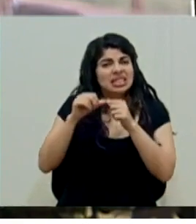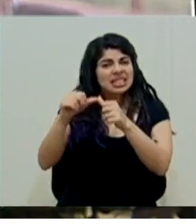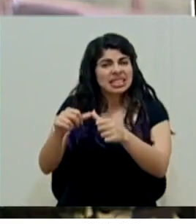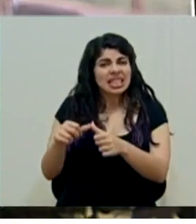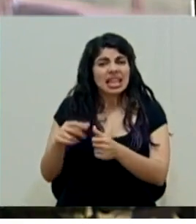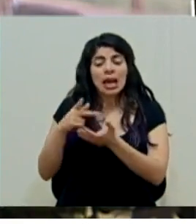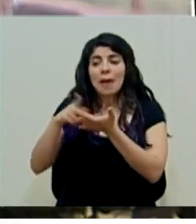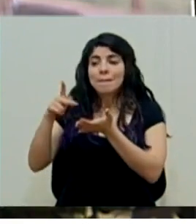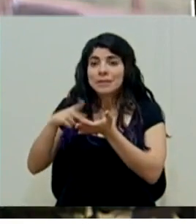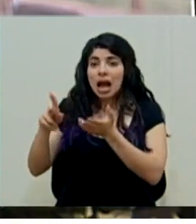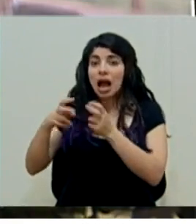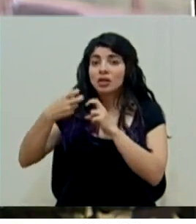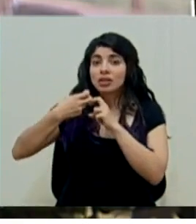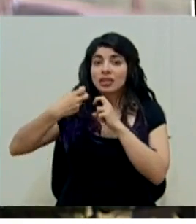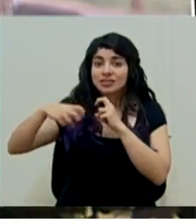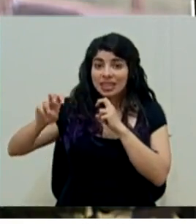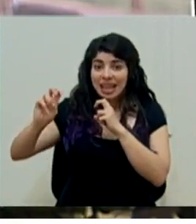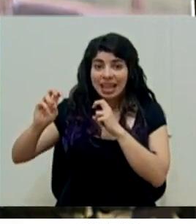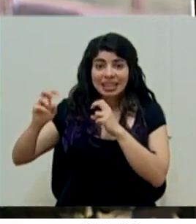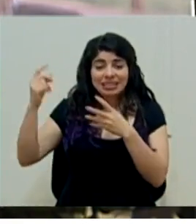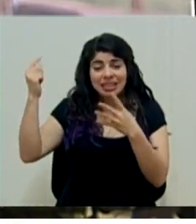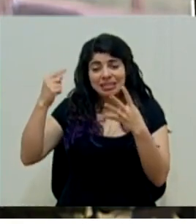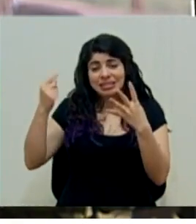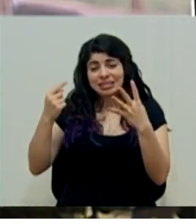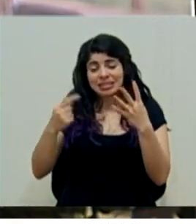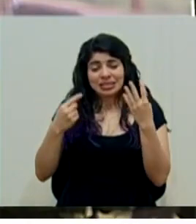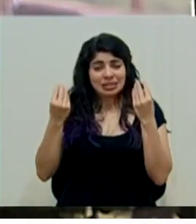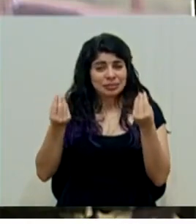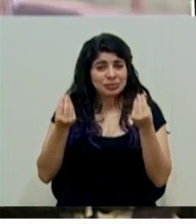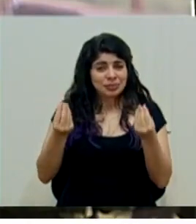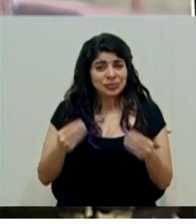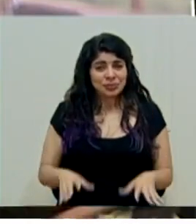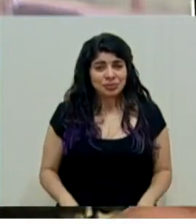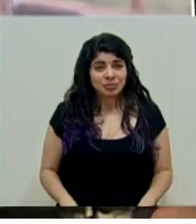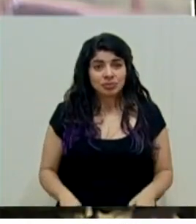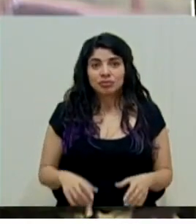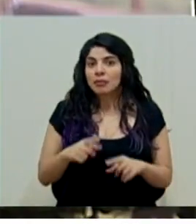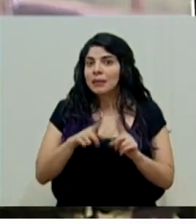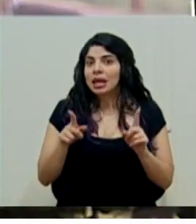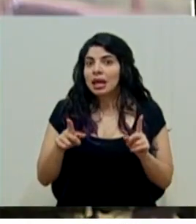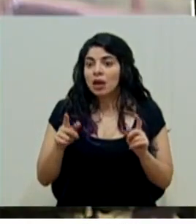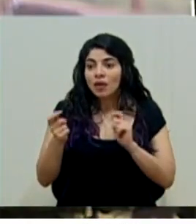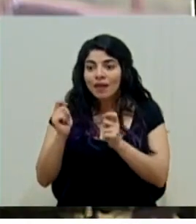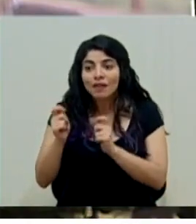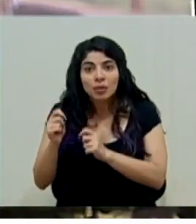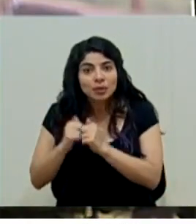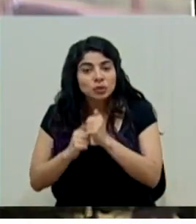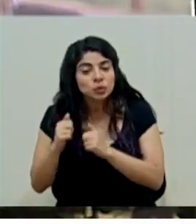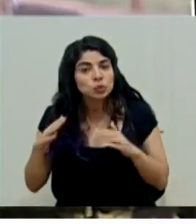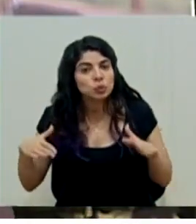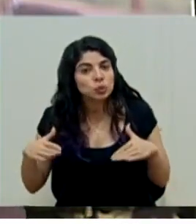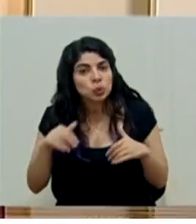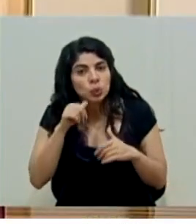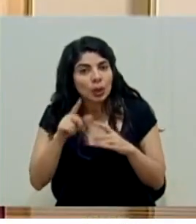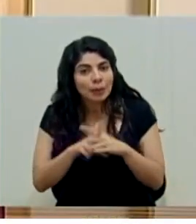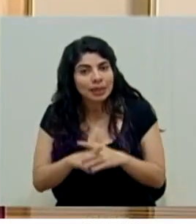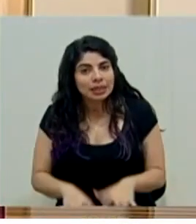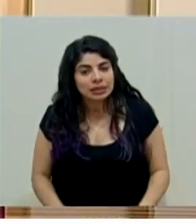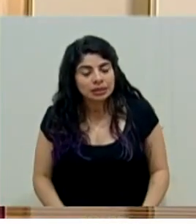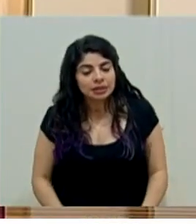remuneraciones, transferencias, etcétera, etcétera, etcétera, y no vienen las reformas estructurales.